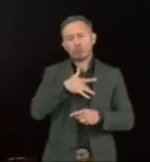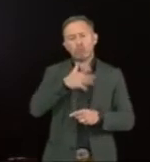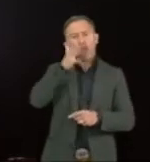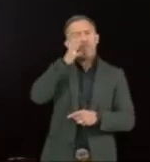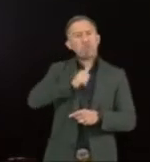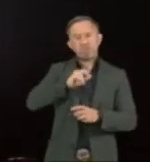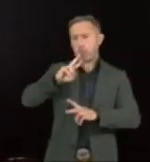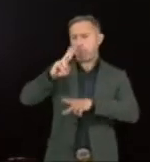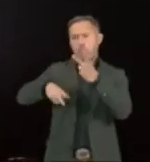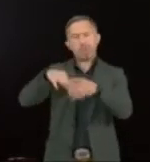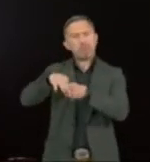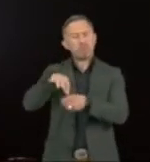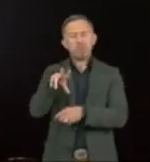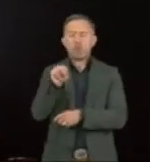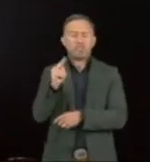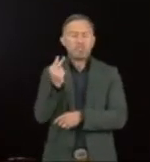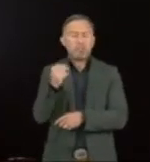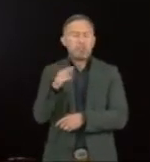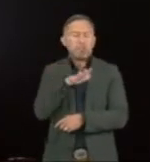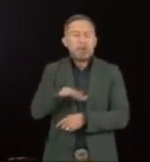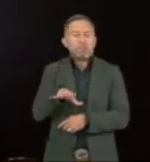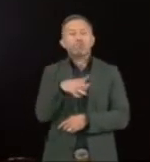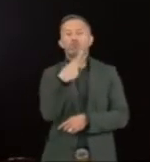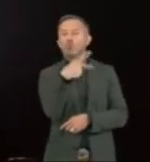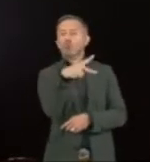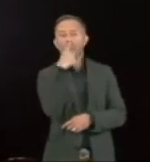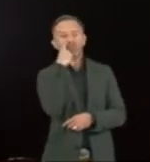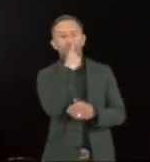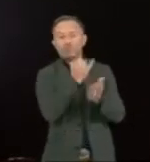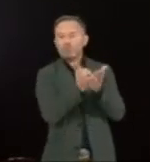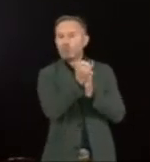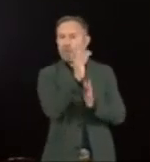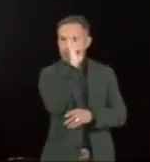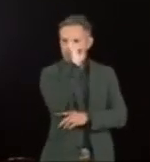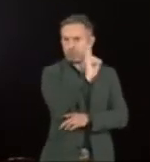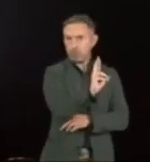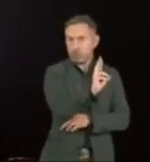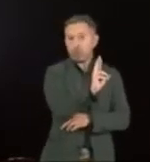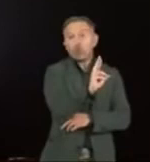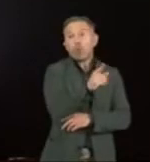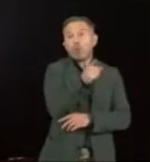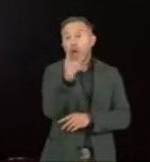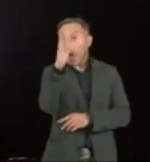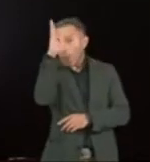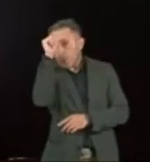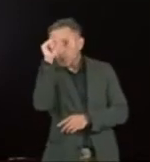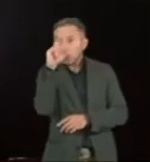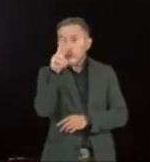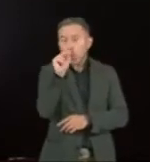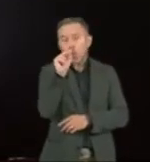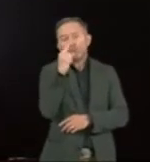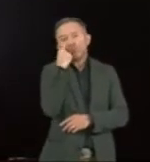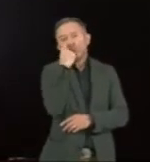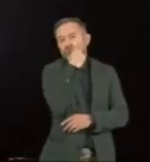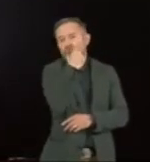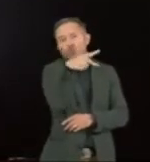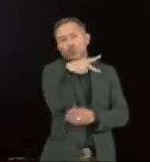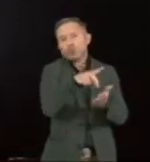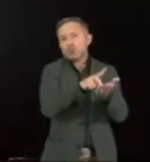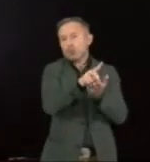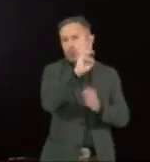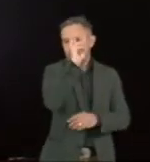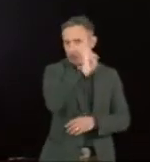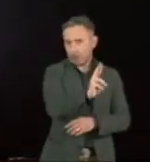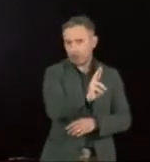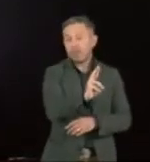es también una decisión política que la comportamos la compartamos o no es respetable a lo largo de más de